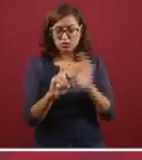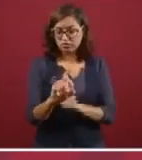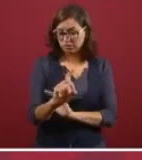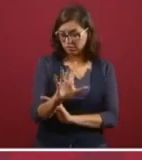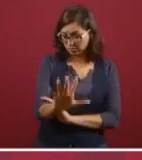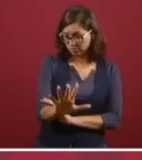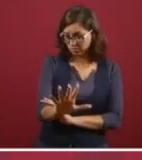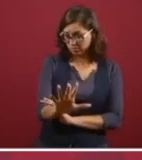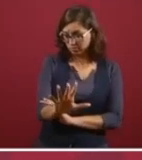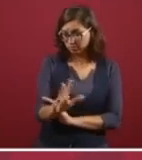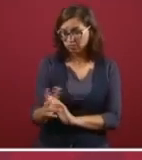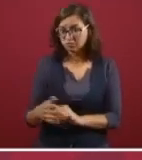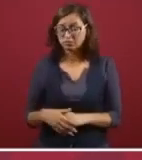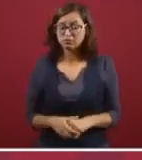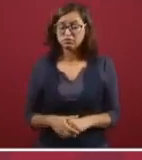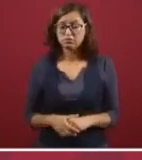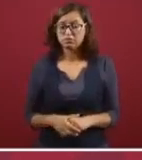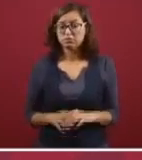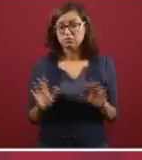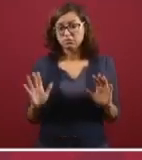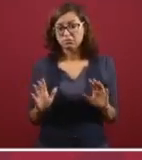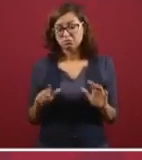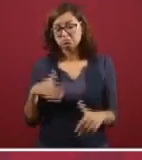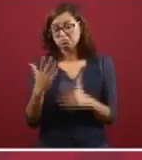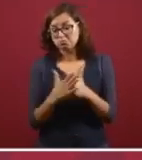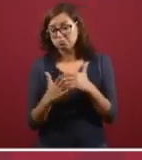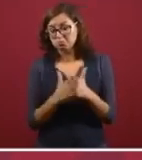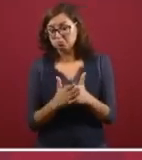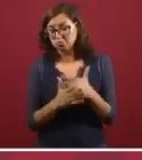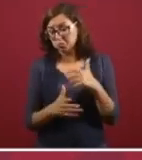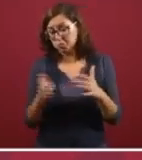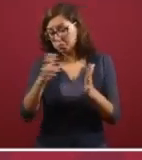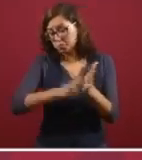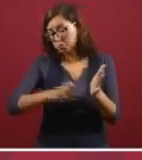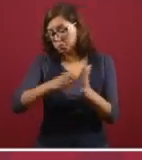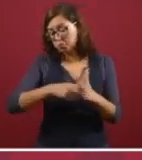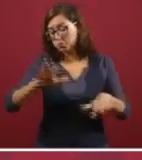cierto está en proceso de reforma,